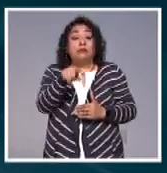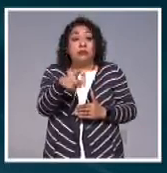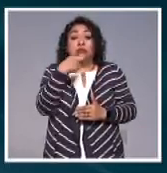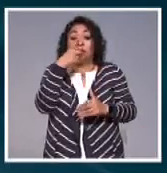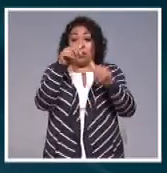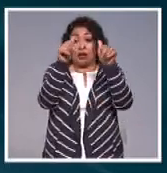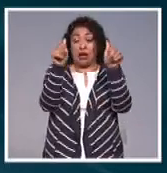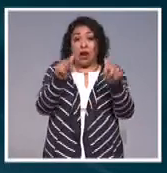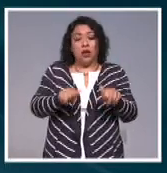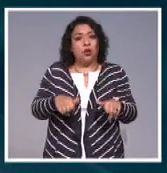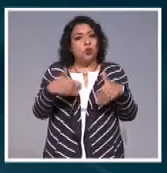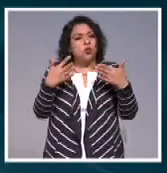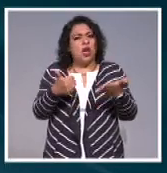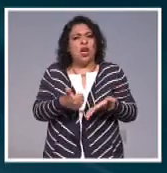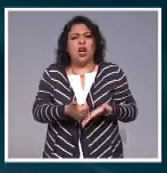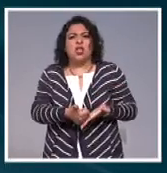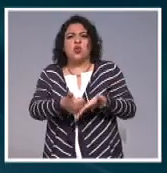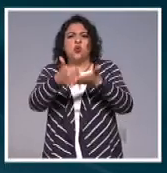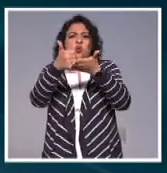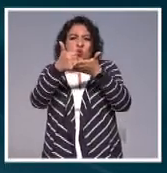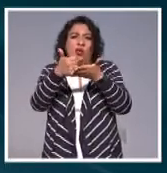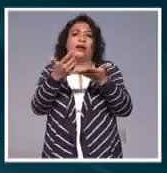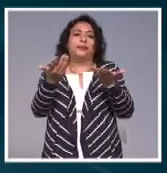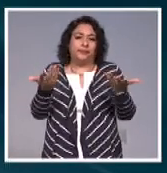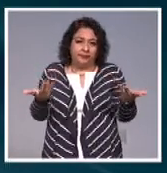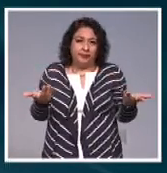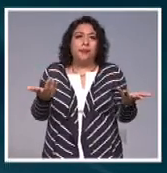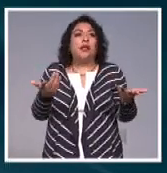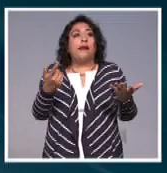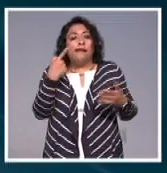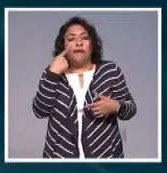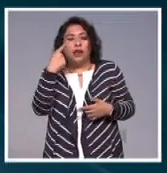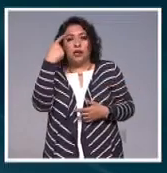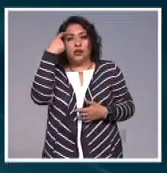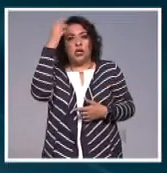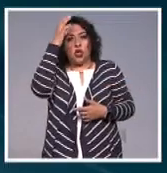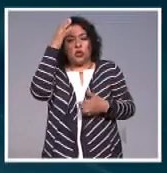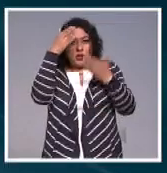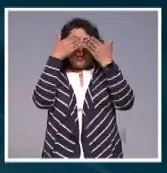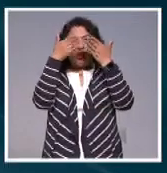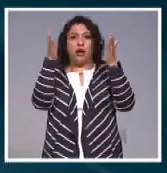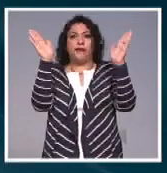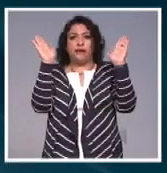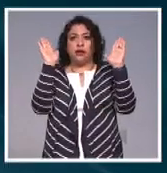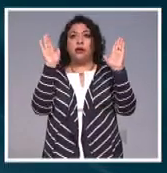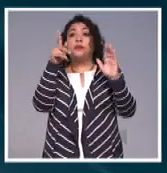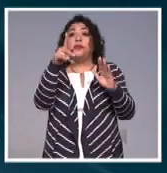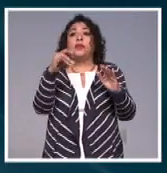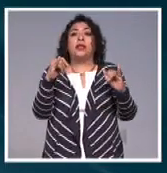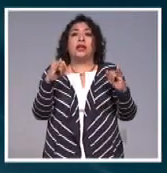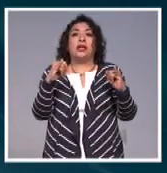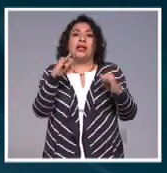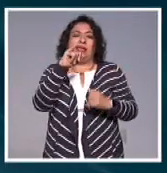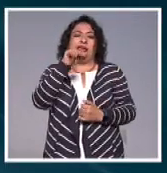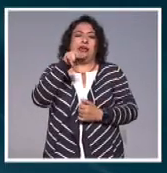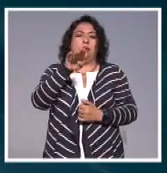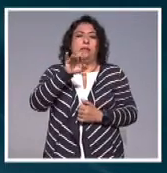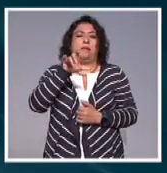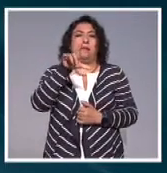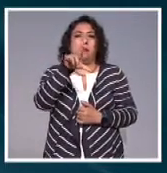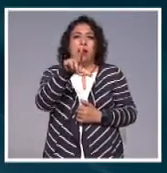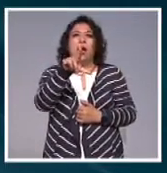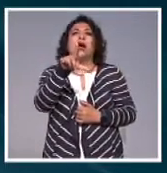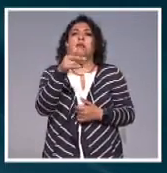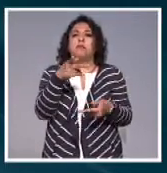que el arte es una de las grandes herramientas precisamente para despertar esas conciencias. El Instituto Nacional de Bellas Artes y